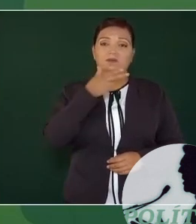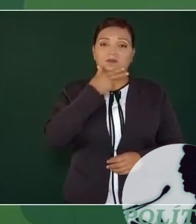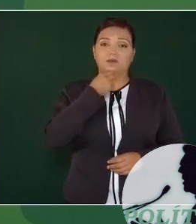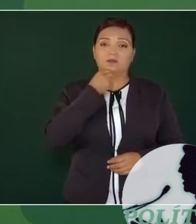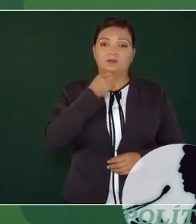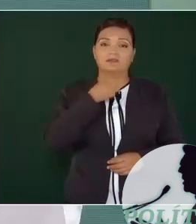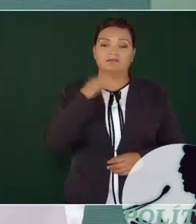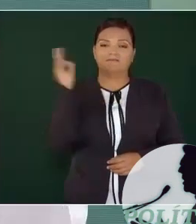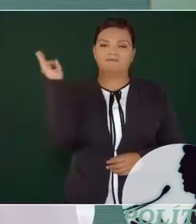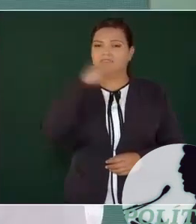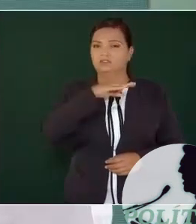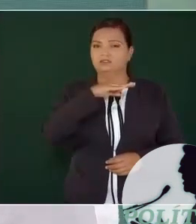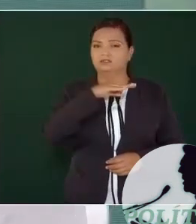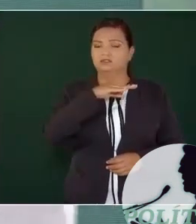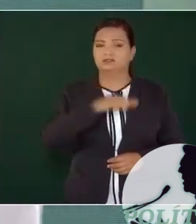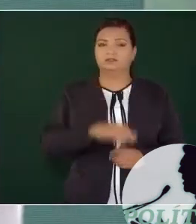reverendo farsante,